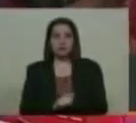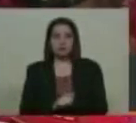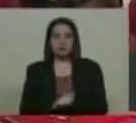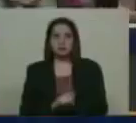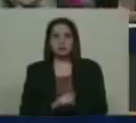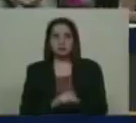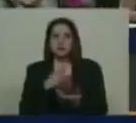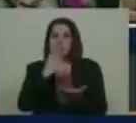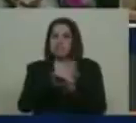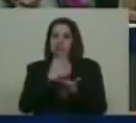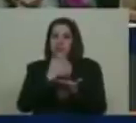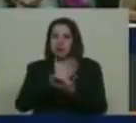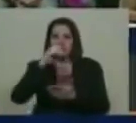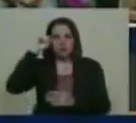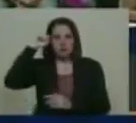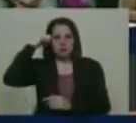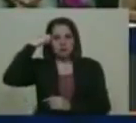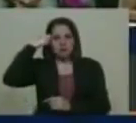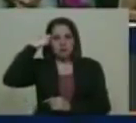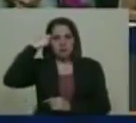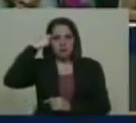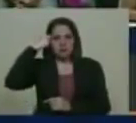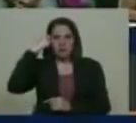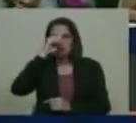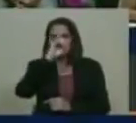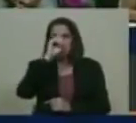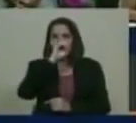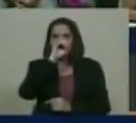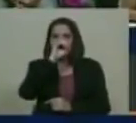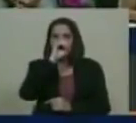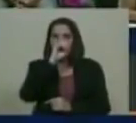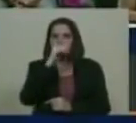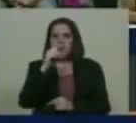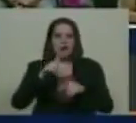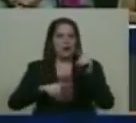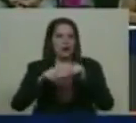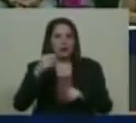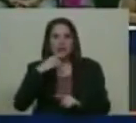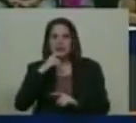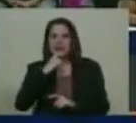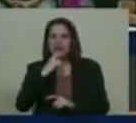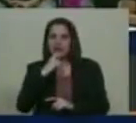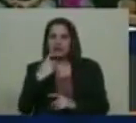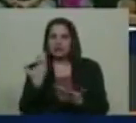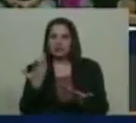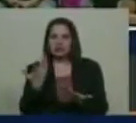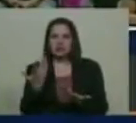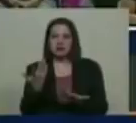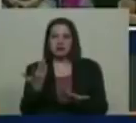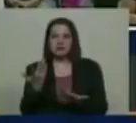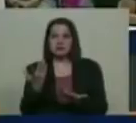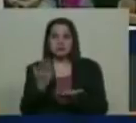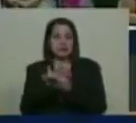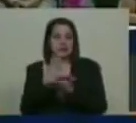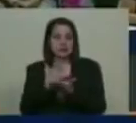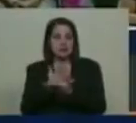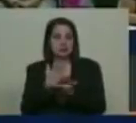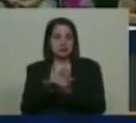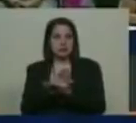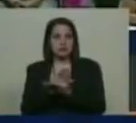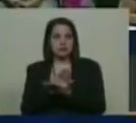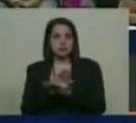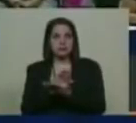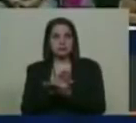Siempre lo recuerdo, o cuando había dificultades grandes, porque en la familia siempre hay dificultades, siempre,